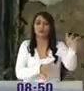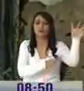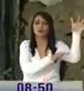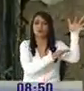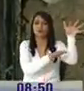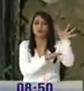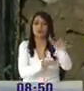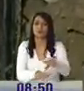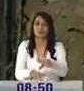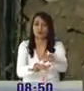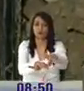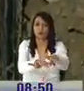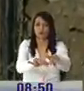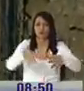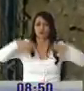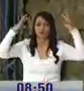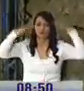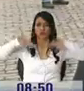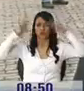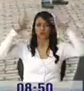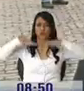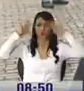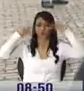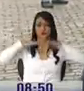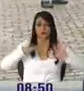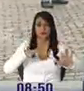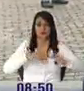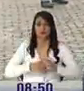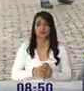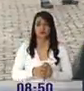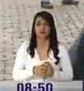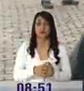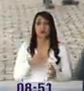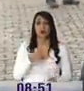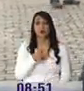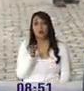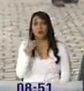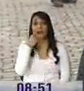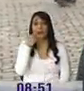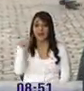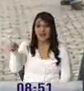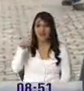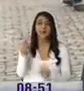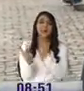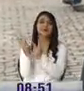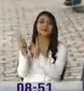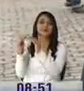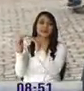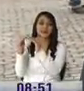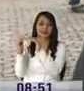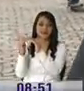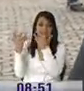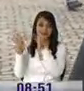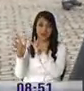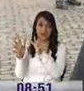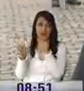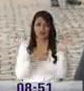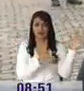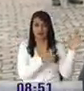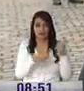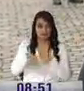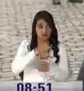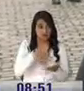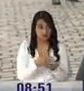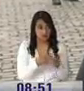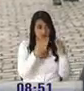deslizamiento por las Fuertes lluvias y yo estaba de visita de mi papacito que vi acá a la vuelta y pude ver que cuando ya llegué acá a mi